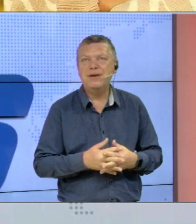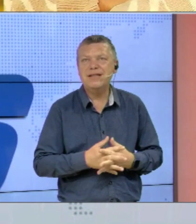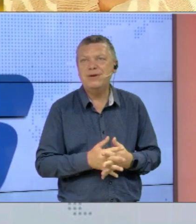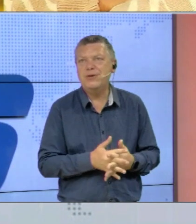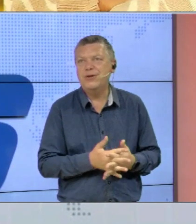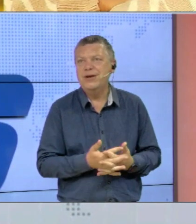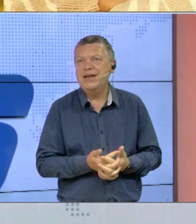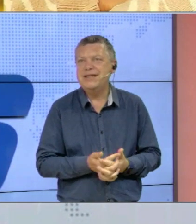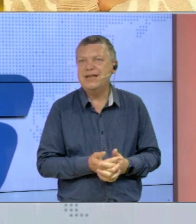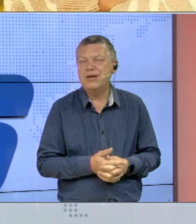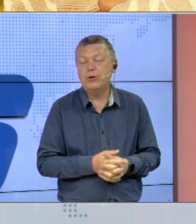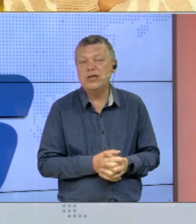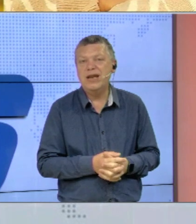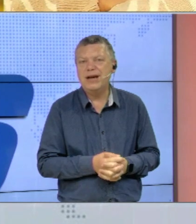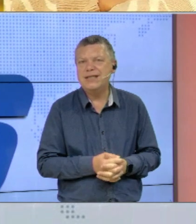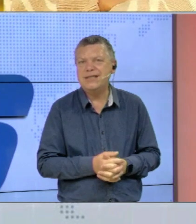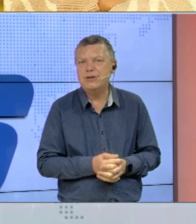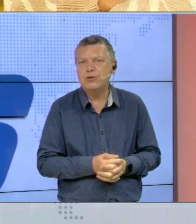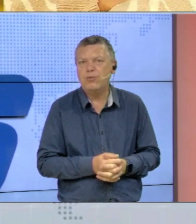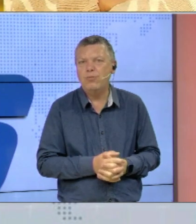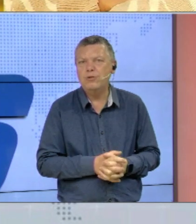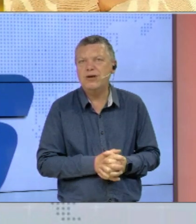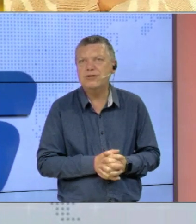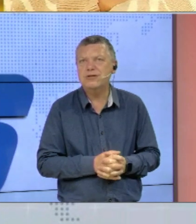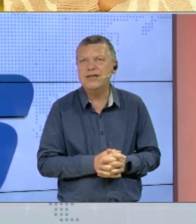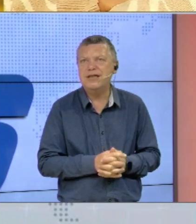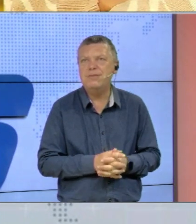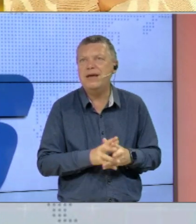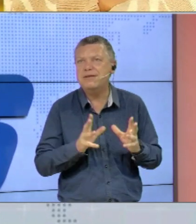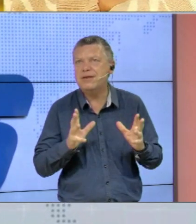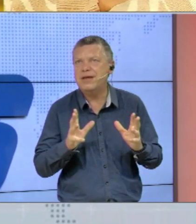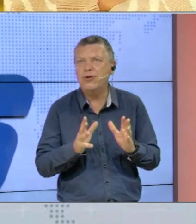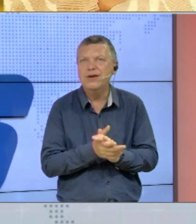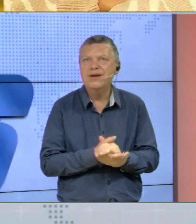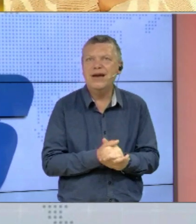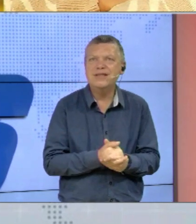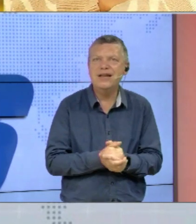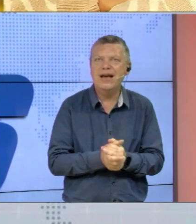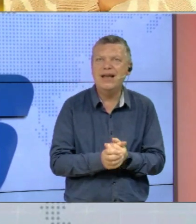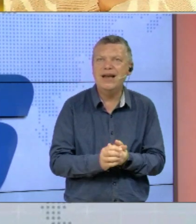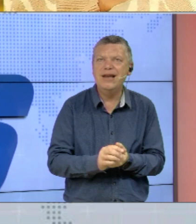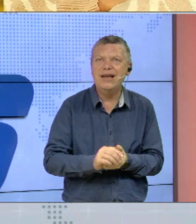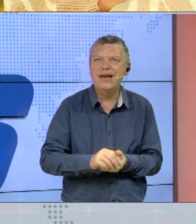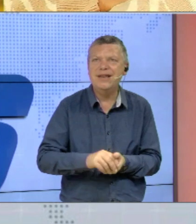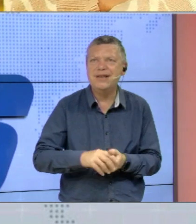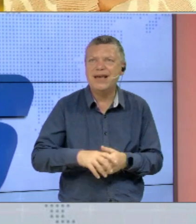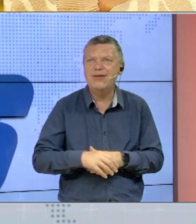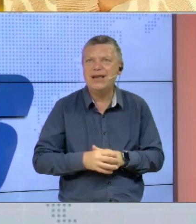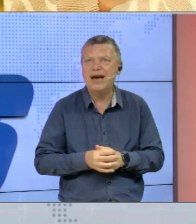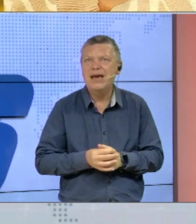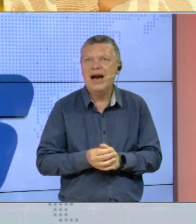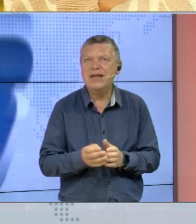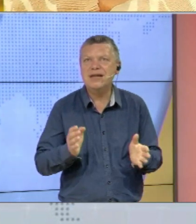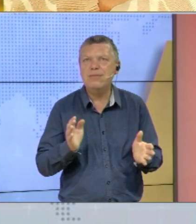aparte también, bueno, conservan, casi siempre son como museos tradicionales, vivientes, ¿no? Allí en cada